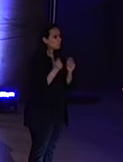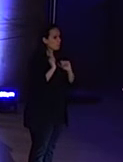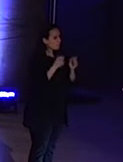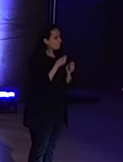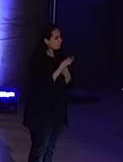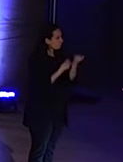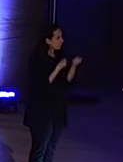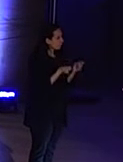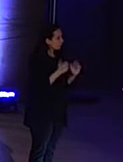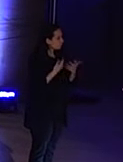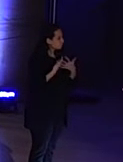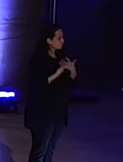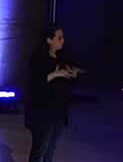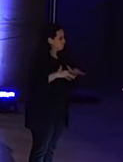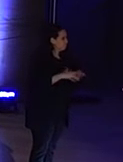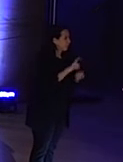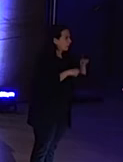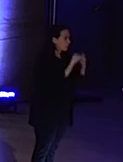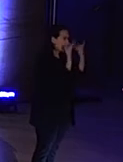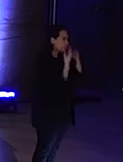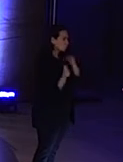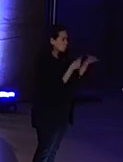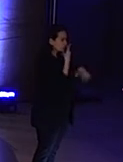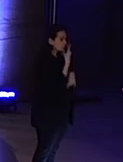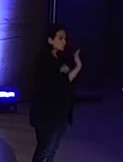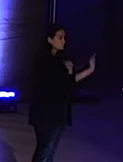marcha según proponga el propio alumnado a través de